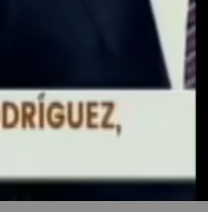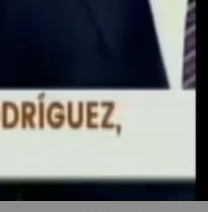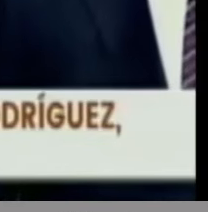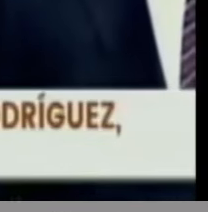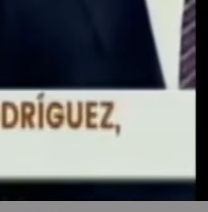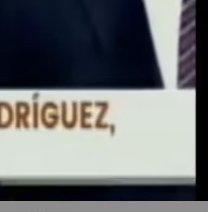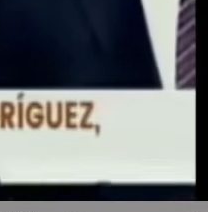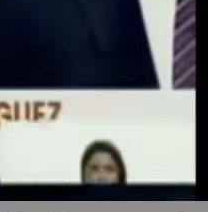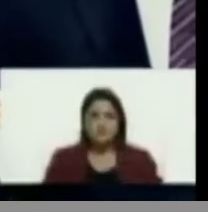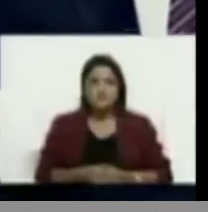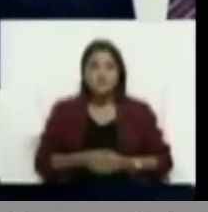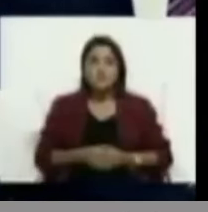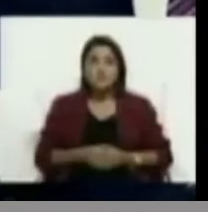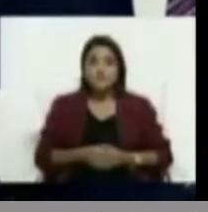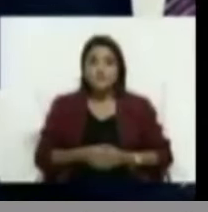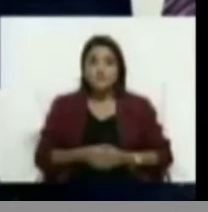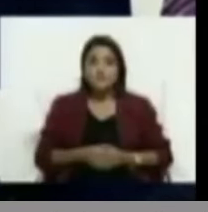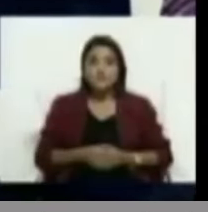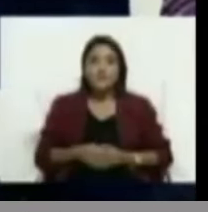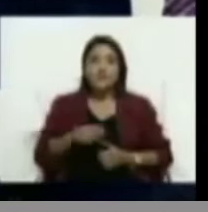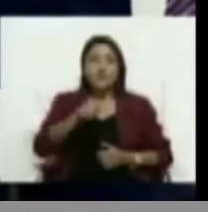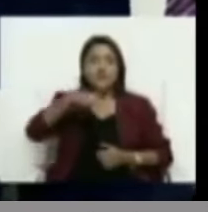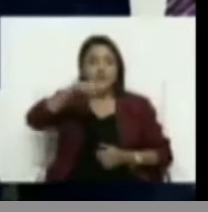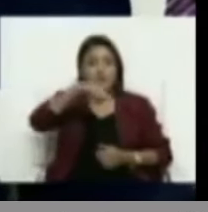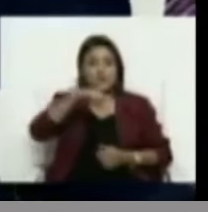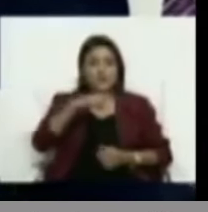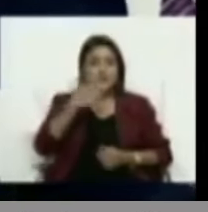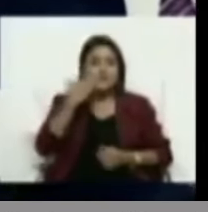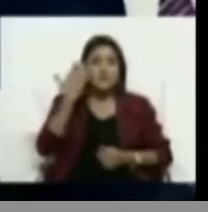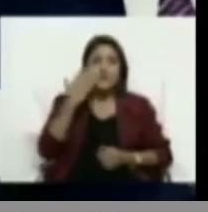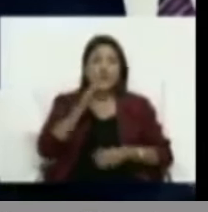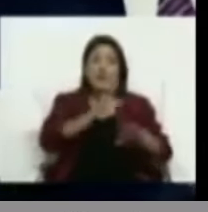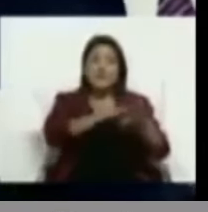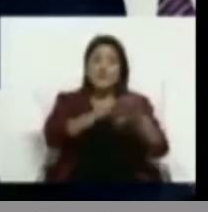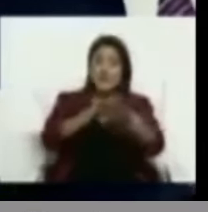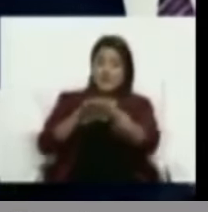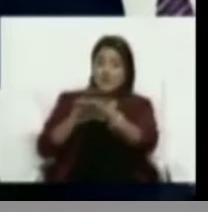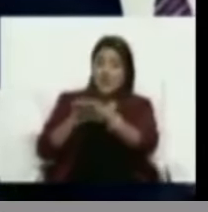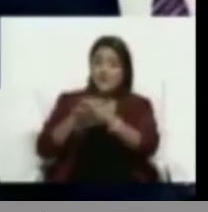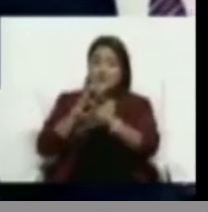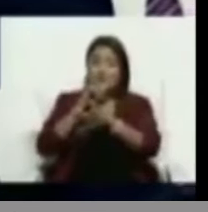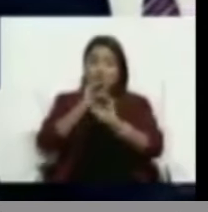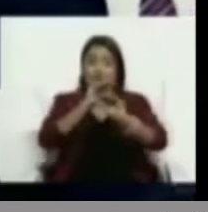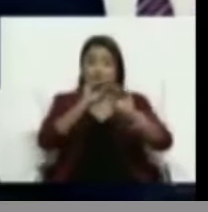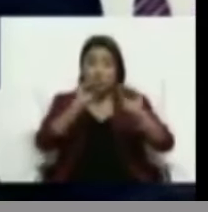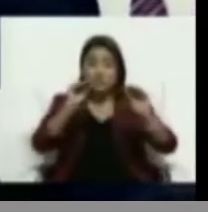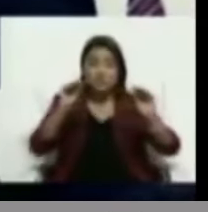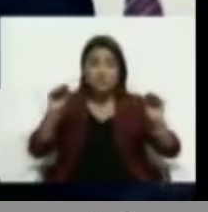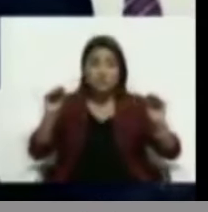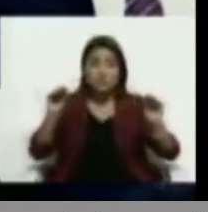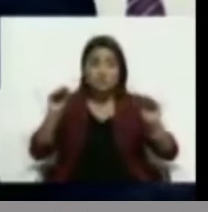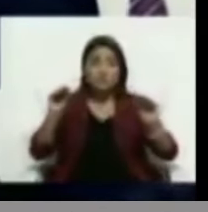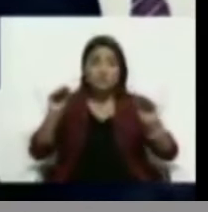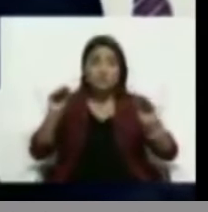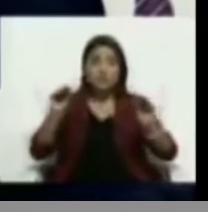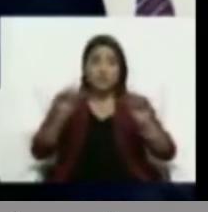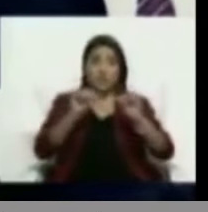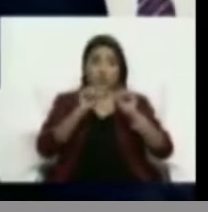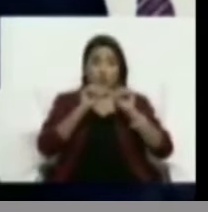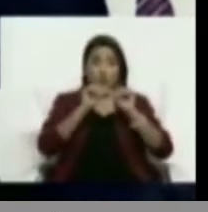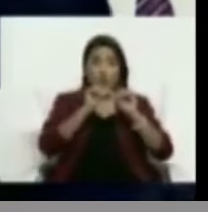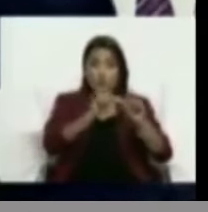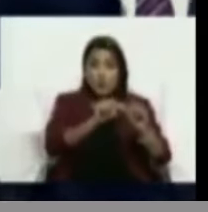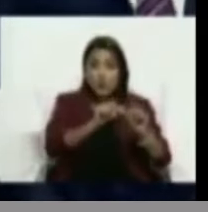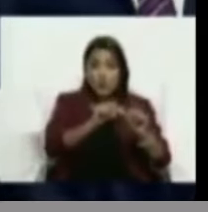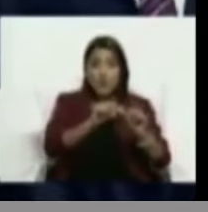de que intentaron barrer la cueva de Alibaba. Queremos advertir e informar que si siguen metiéndole